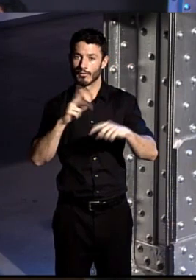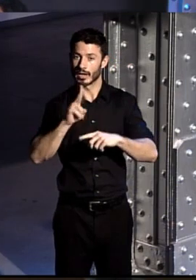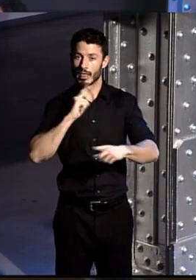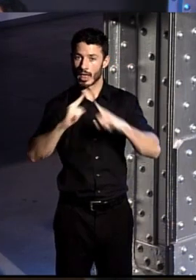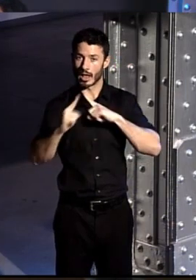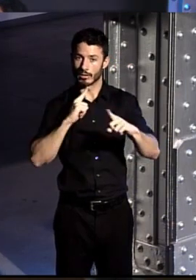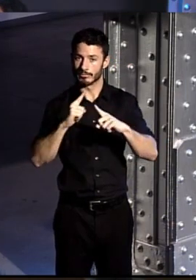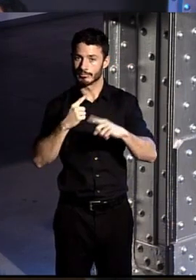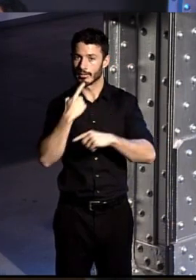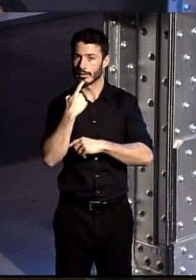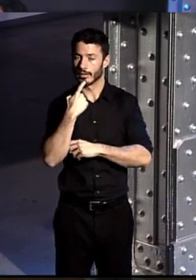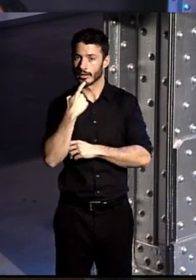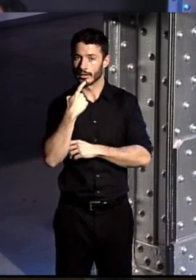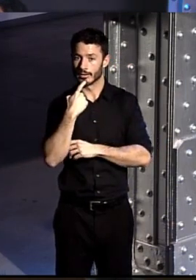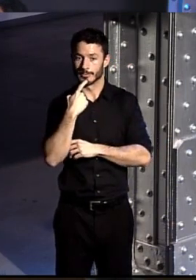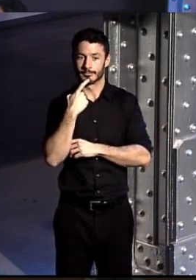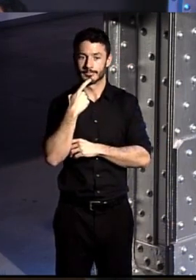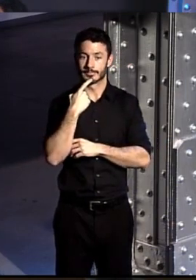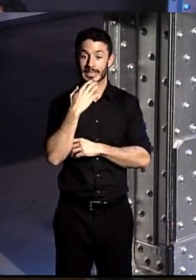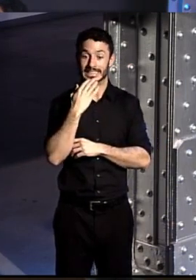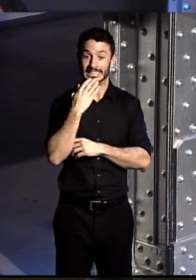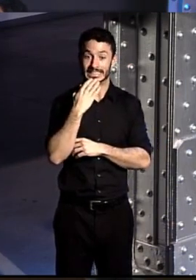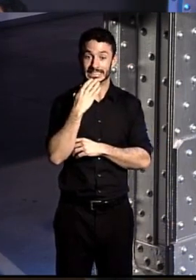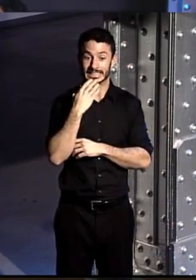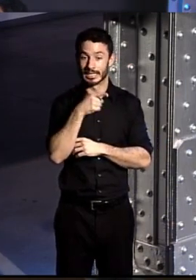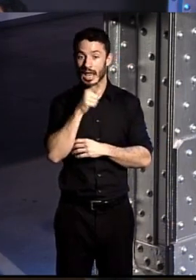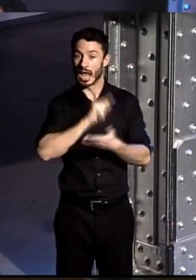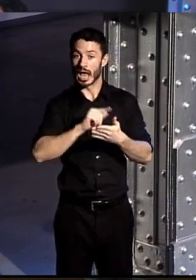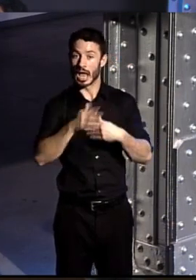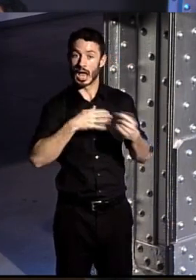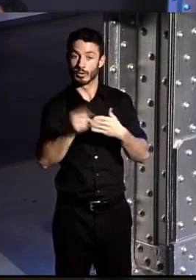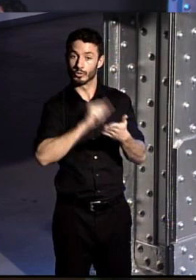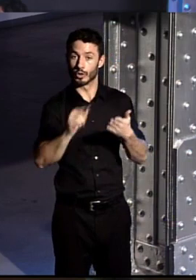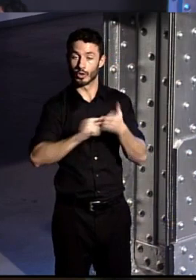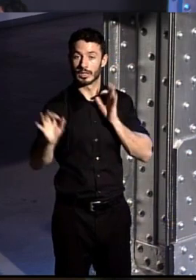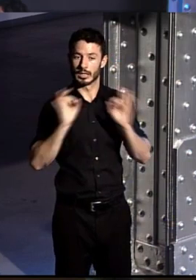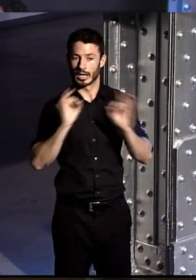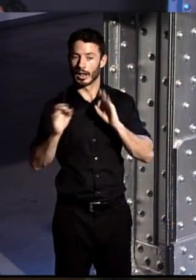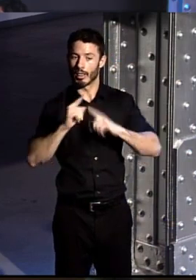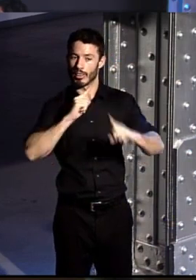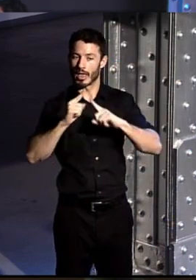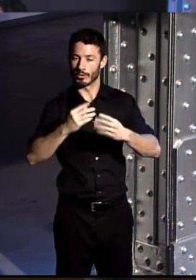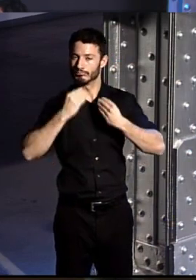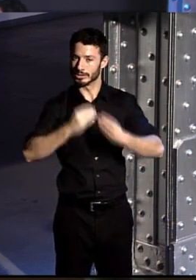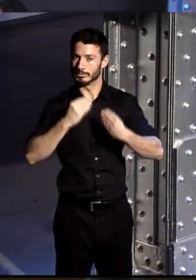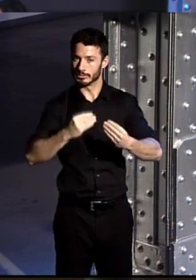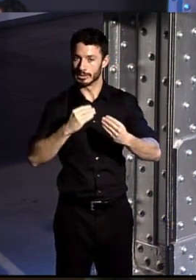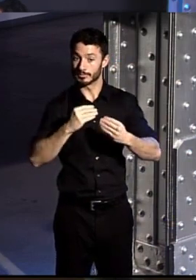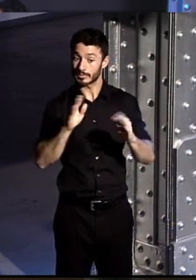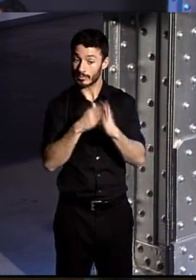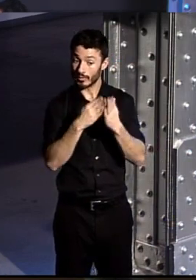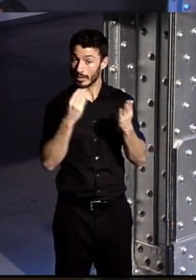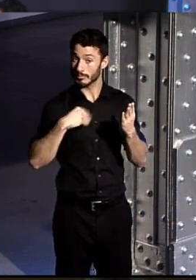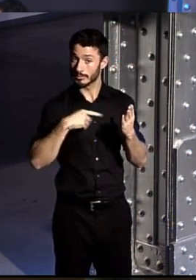Verne, que decíamos que al haber sido teatral, al haber sido un autor teatral, los maneja muy bien, en esa novela también